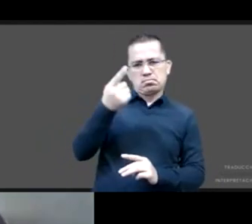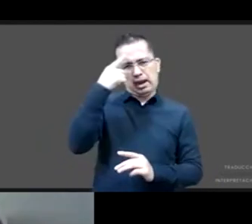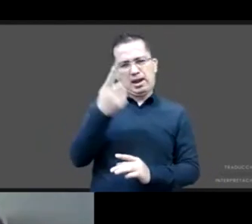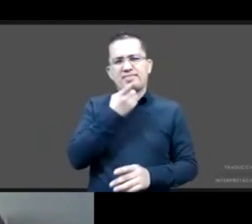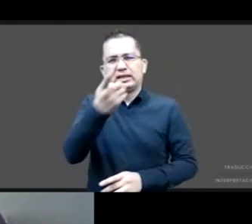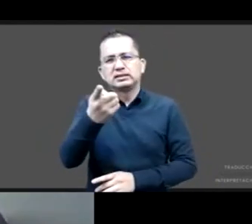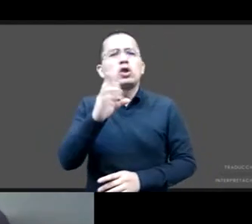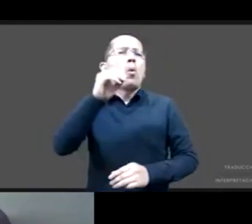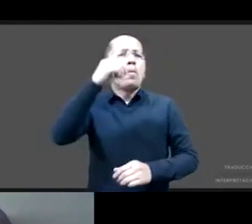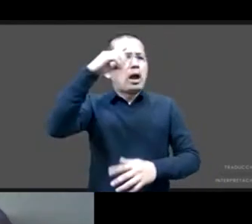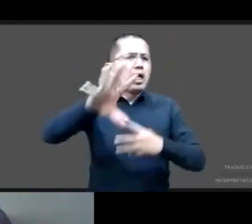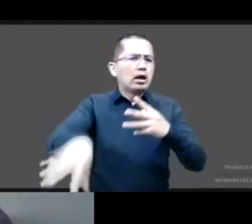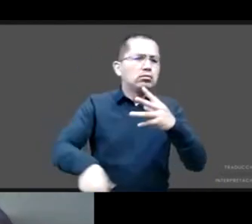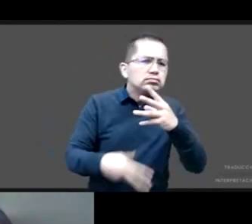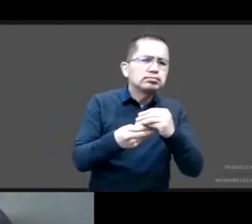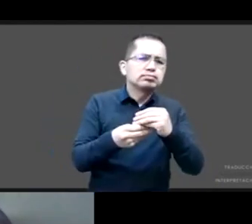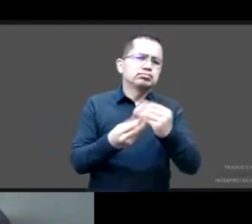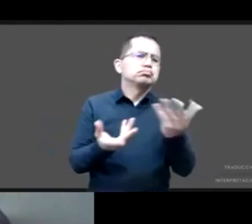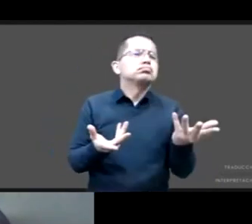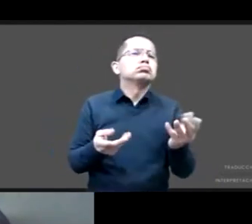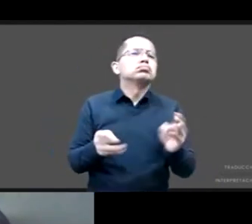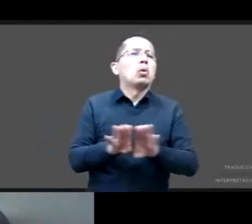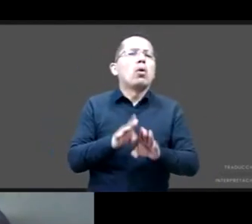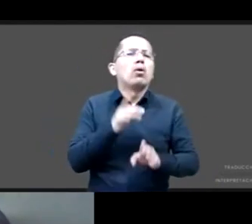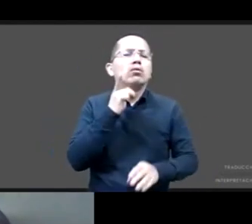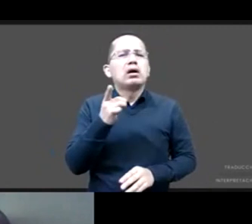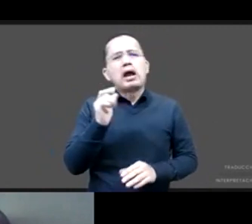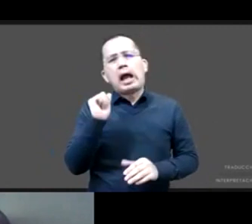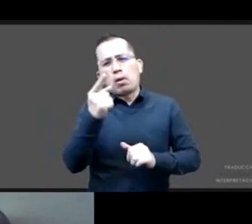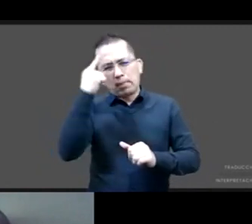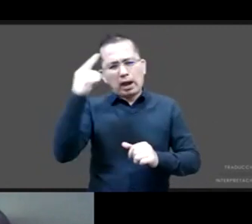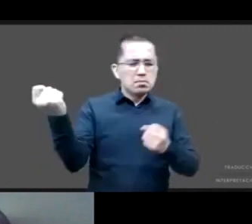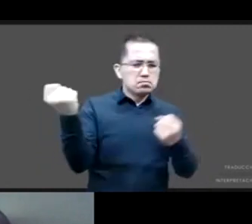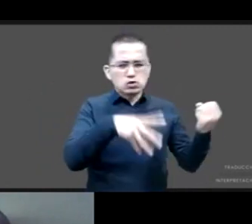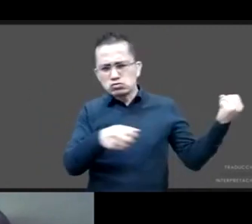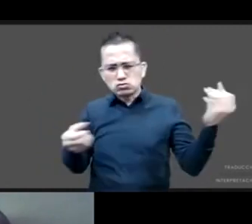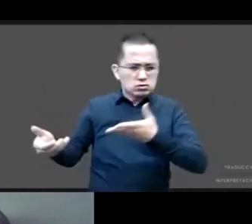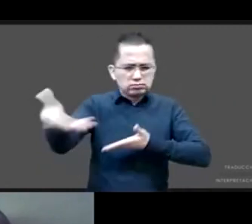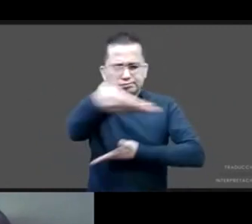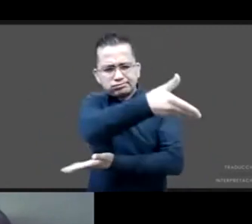complementariedad y en esta lógica de lo que nos une en esta mesa